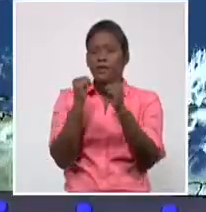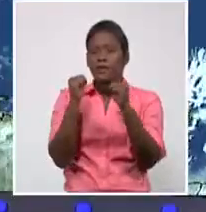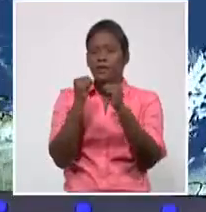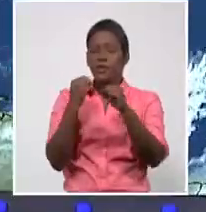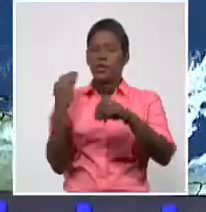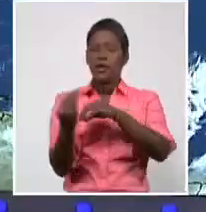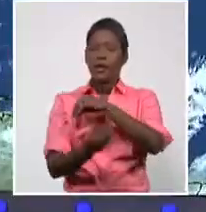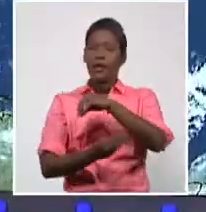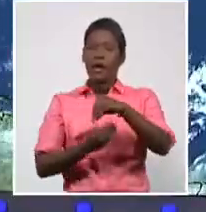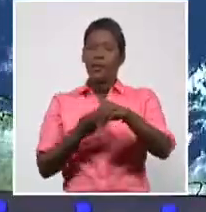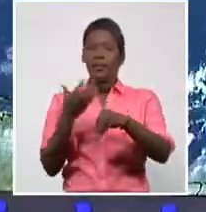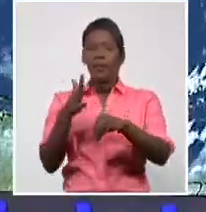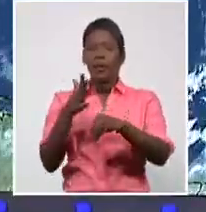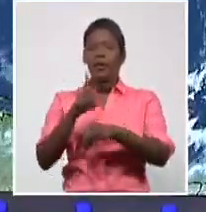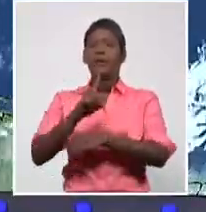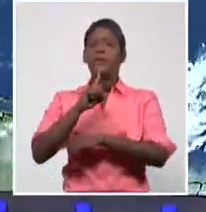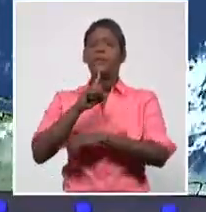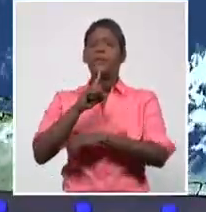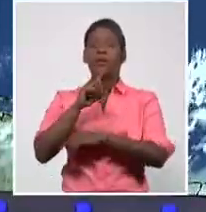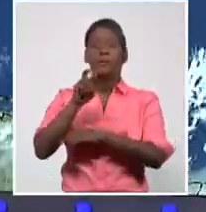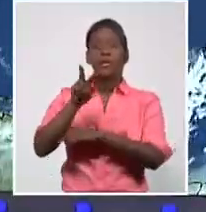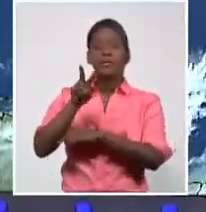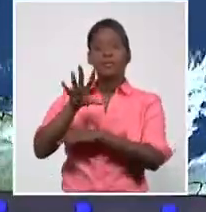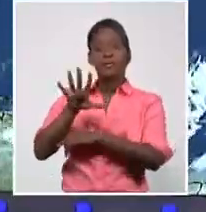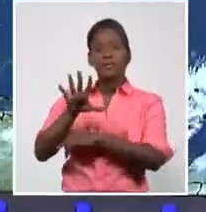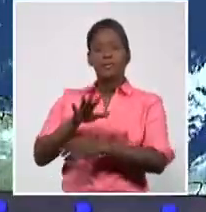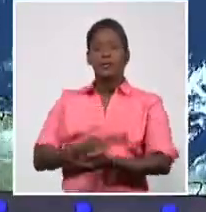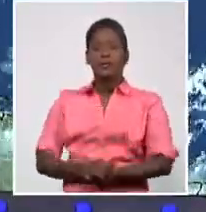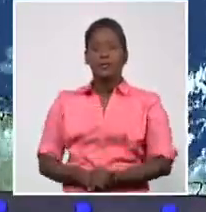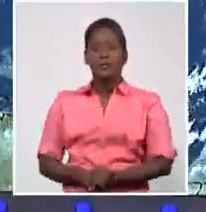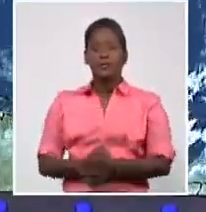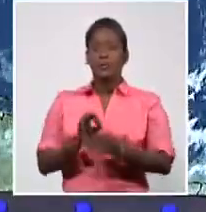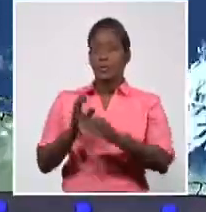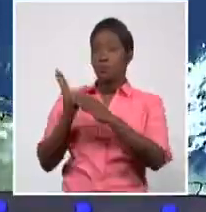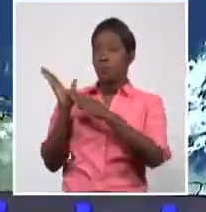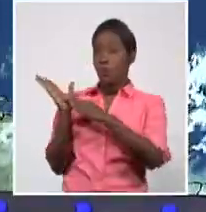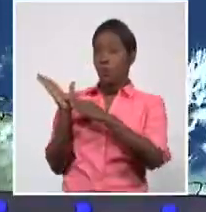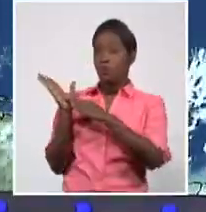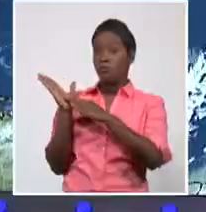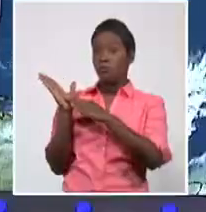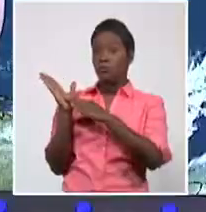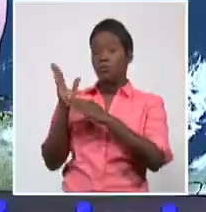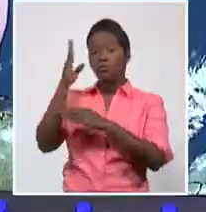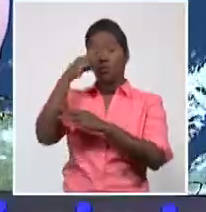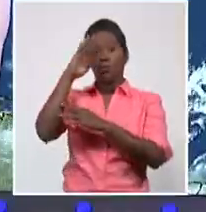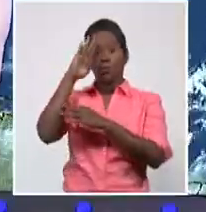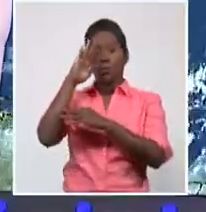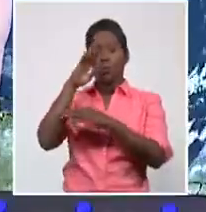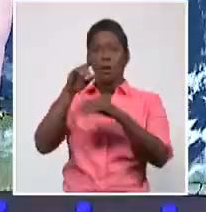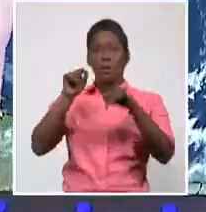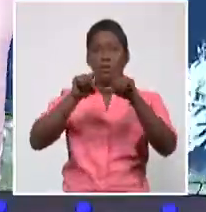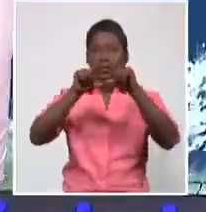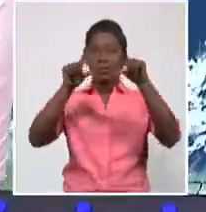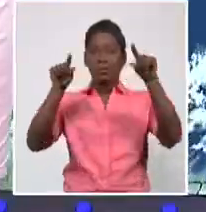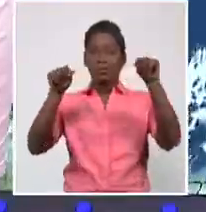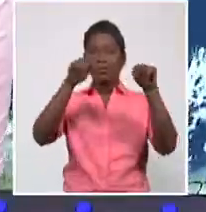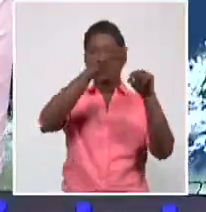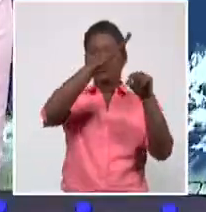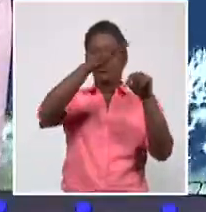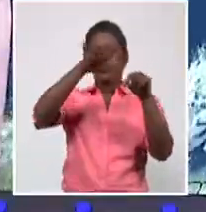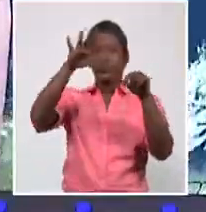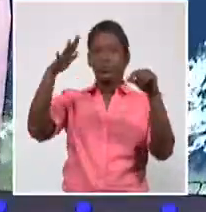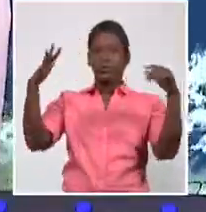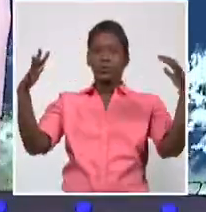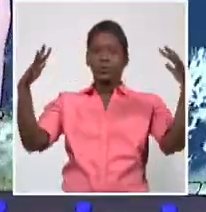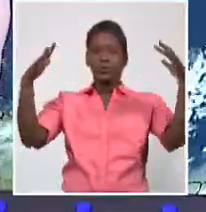a partir del viernes 25. Observen en las imágenes de satélite que Cuba se mantiene con predominio de cielos parcialmente nublados debido a